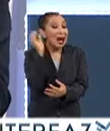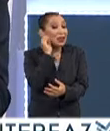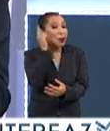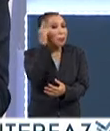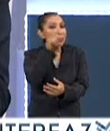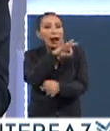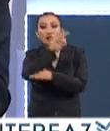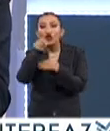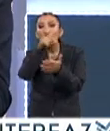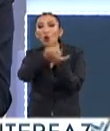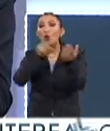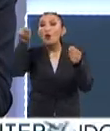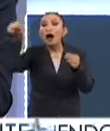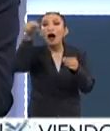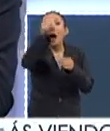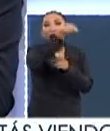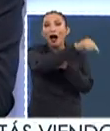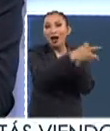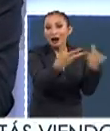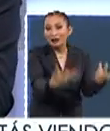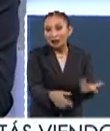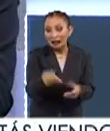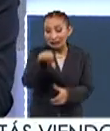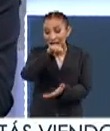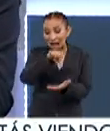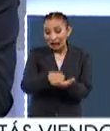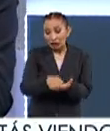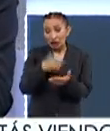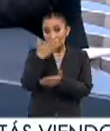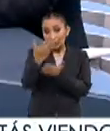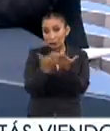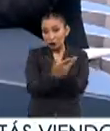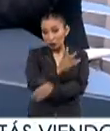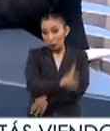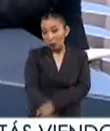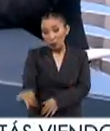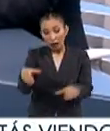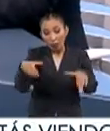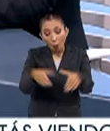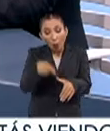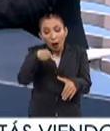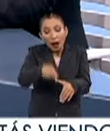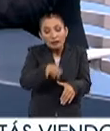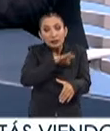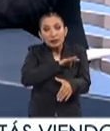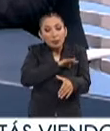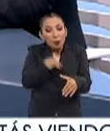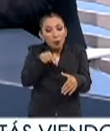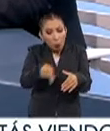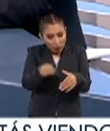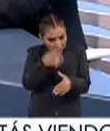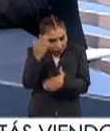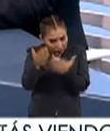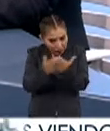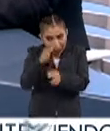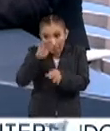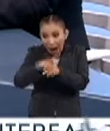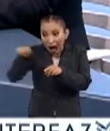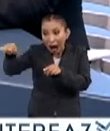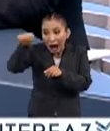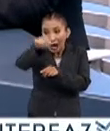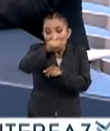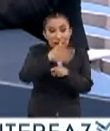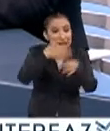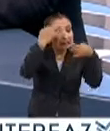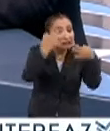para llegar a todas partes. El centro del servicio público consiste en la capacidad de servir a más para servir